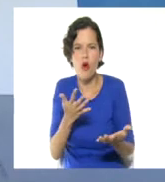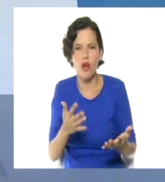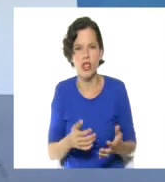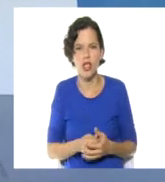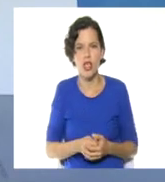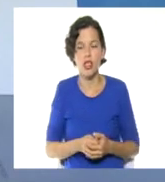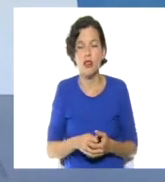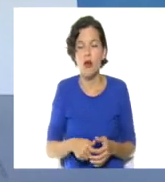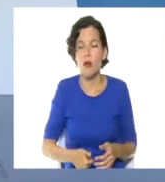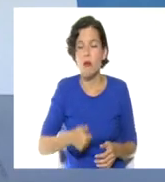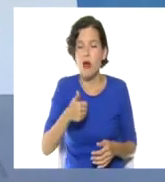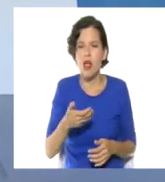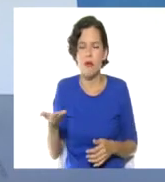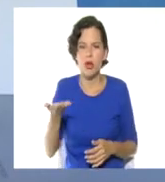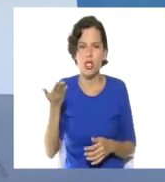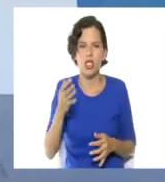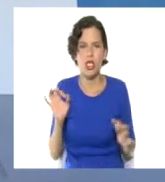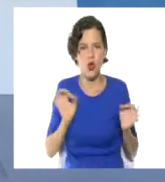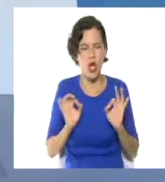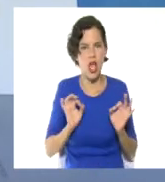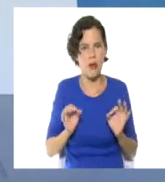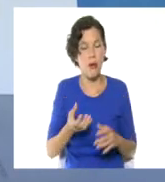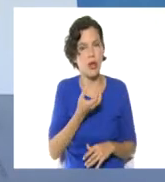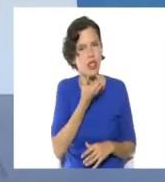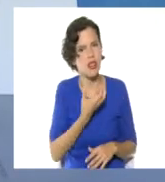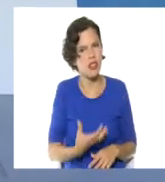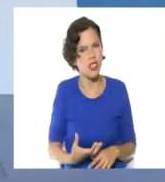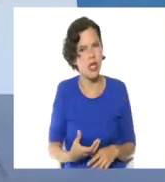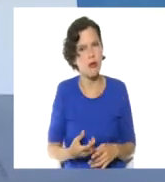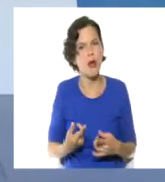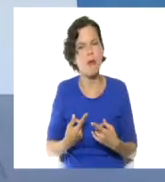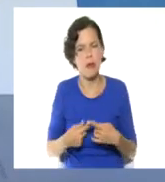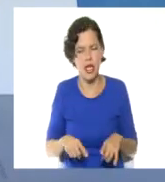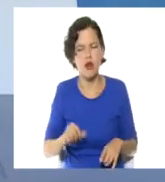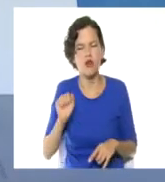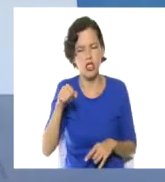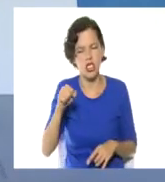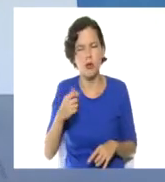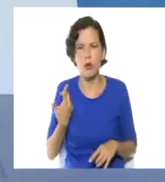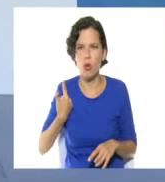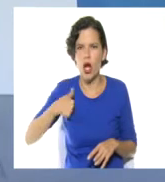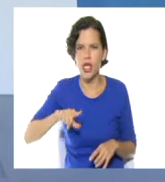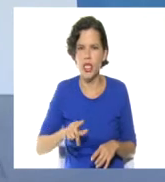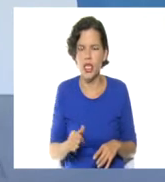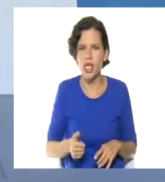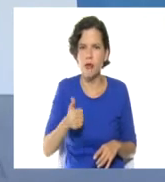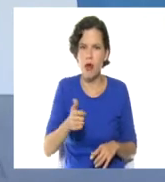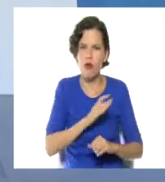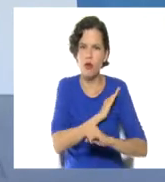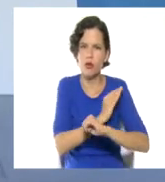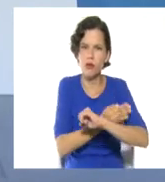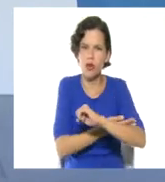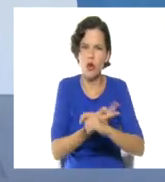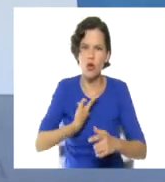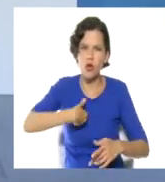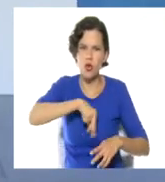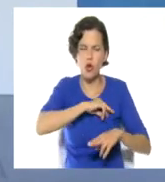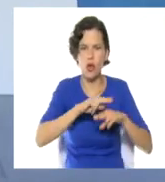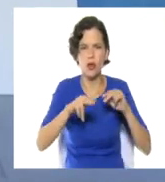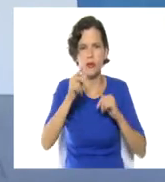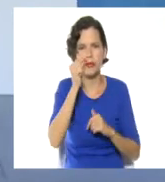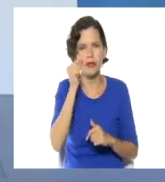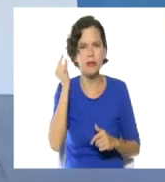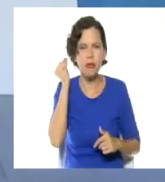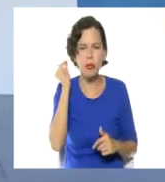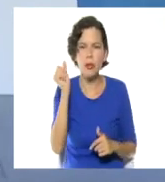es primordial. No es nada más porque sea el mes de diciembre, pero sí vamos a tener más afianzamiento con nuestros niños y con nuestras niñas